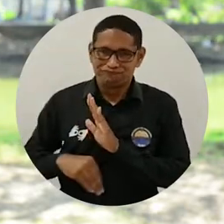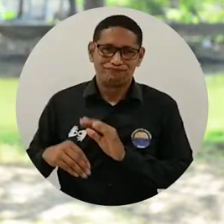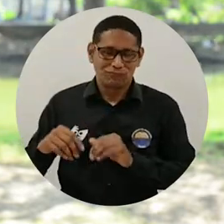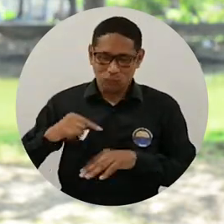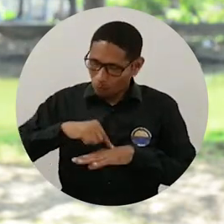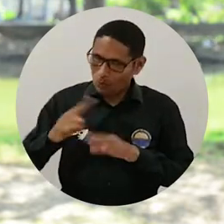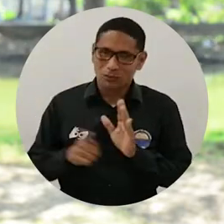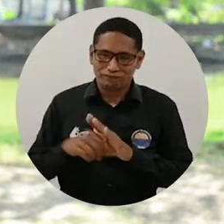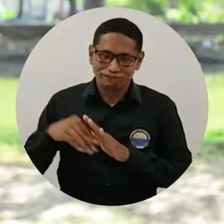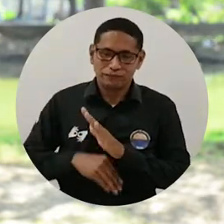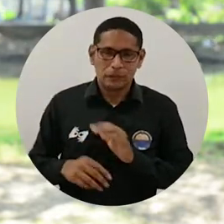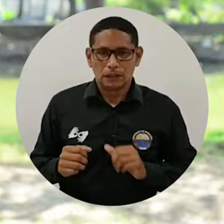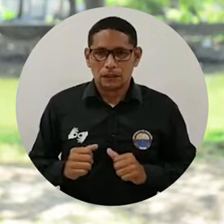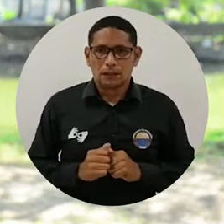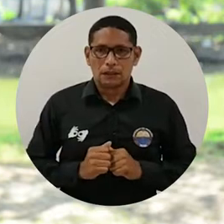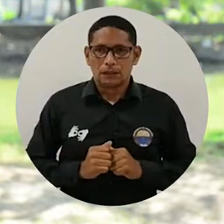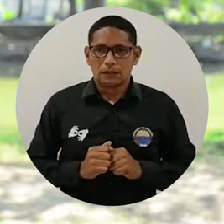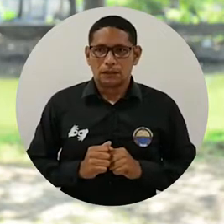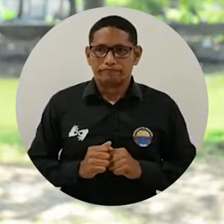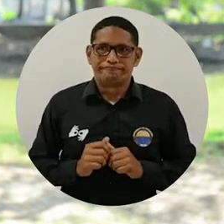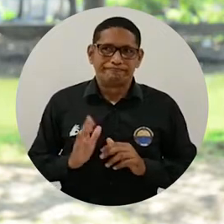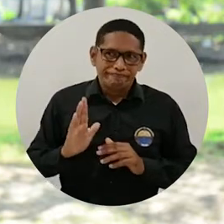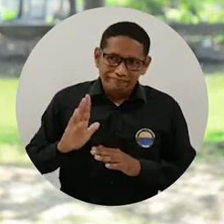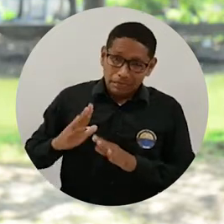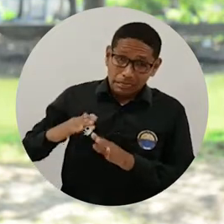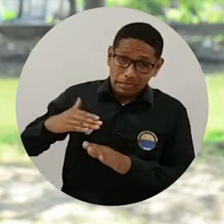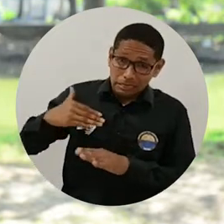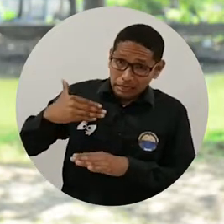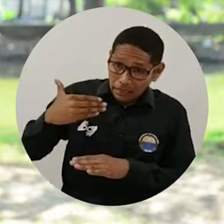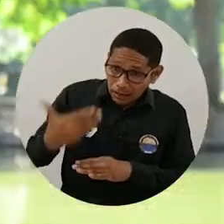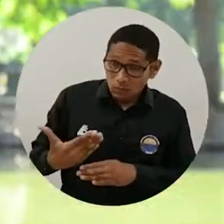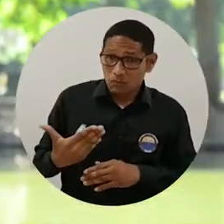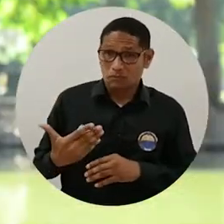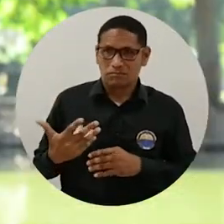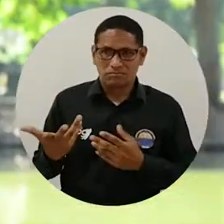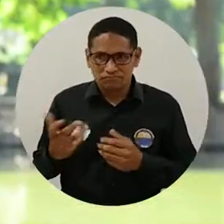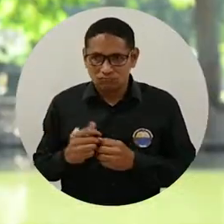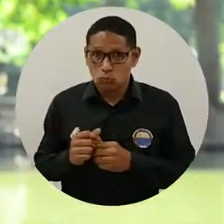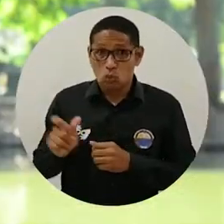piso en todo. Hasta que